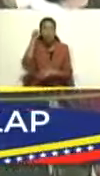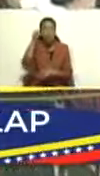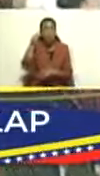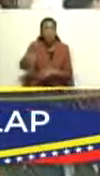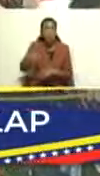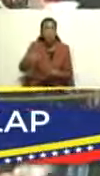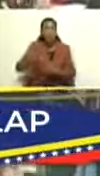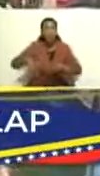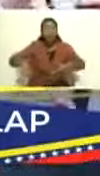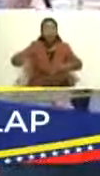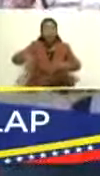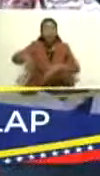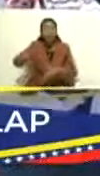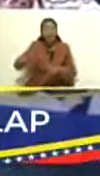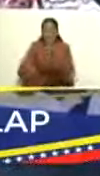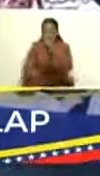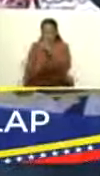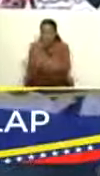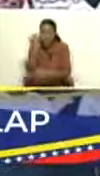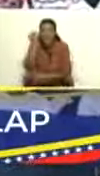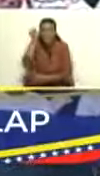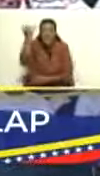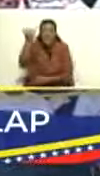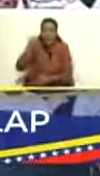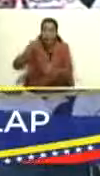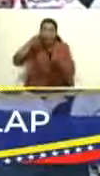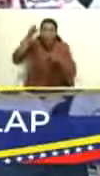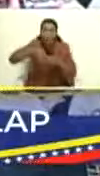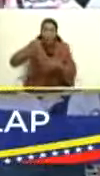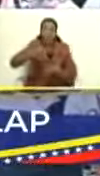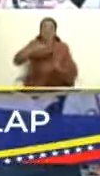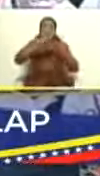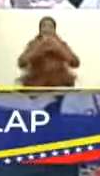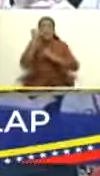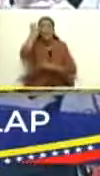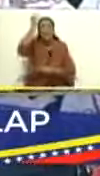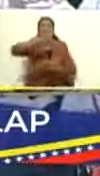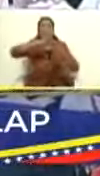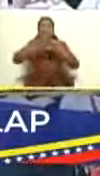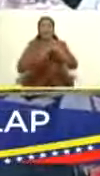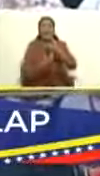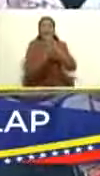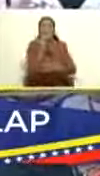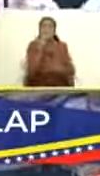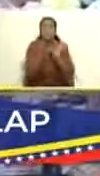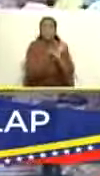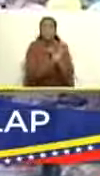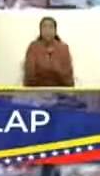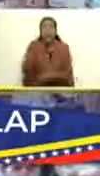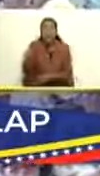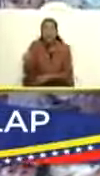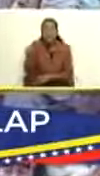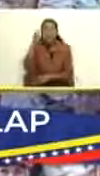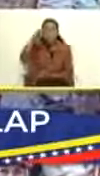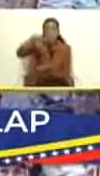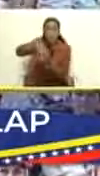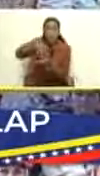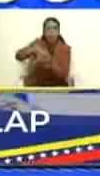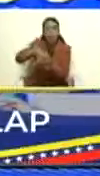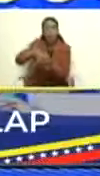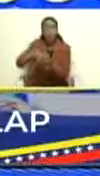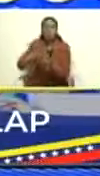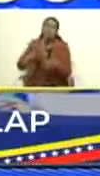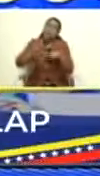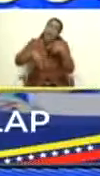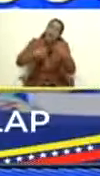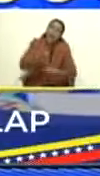donde nació originalmente la idea de los CLAP, que luego yo llamaría,